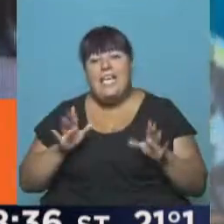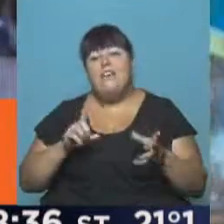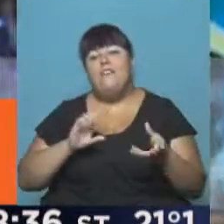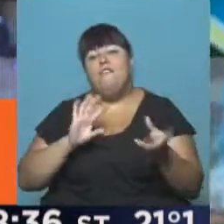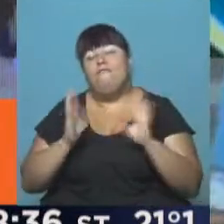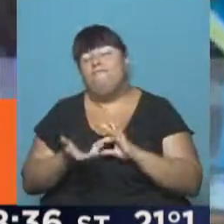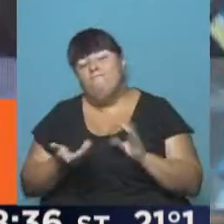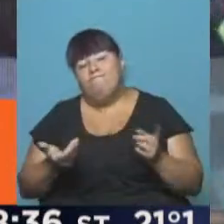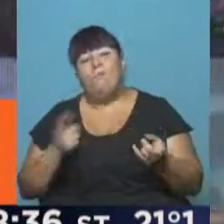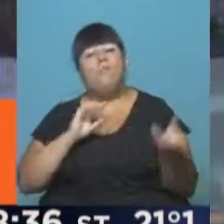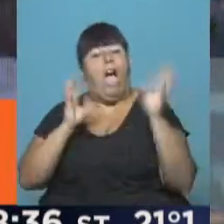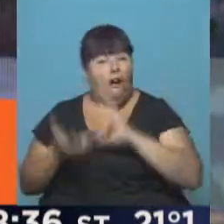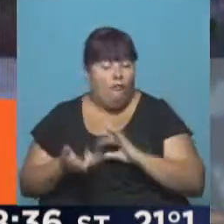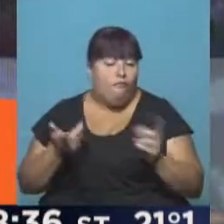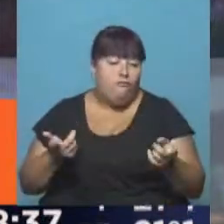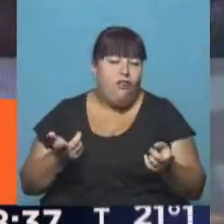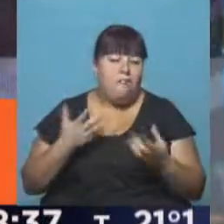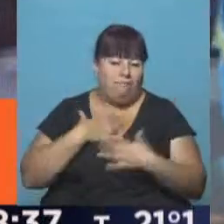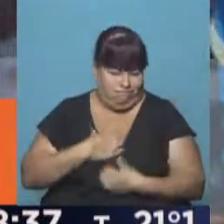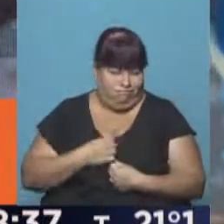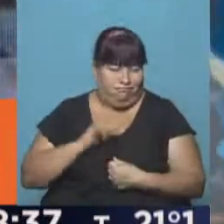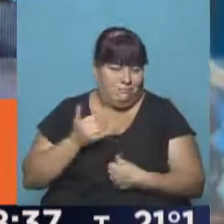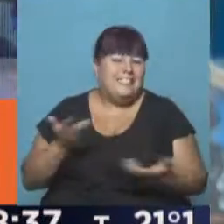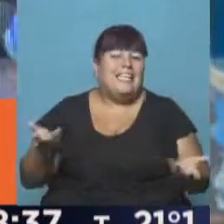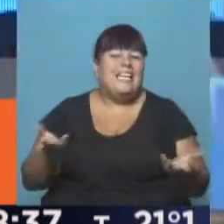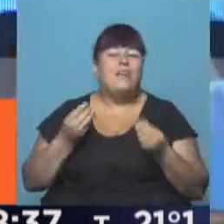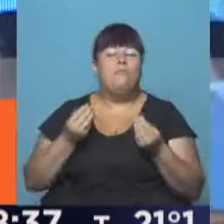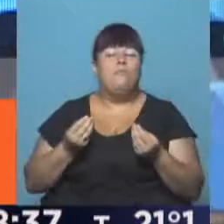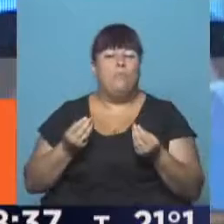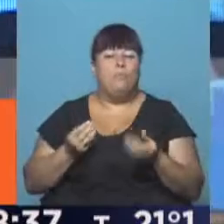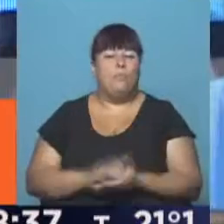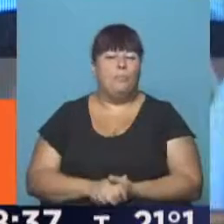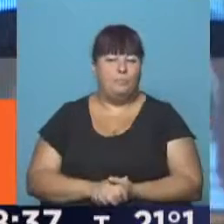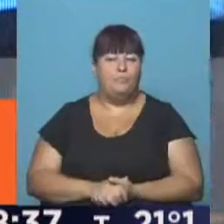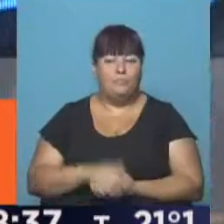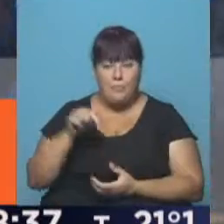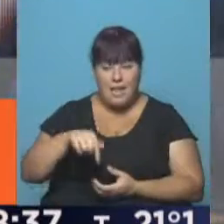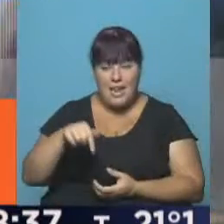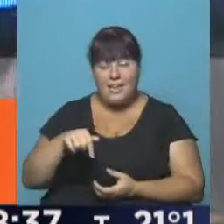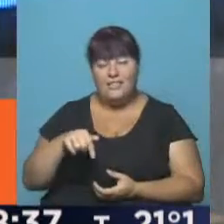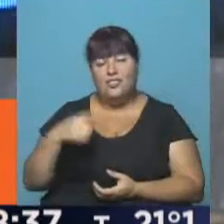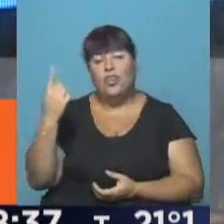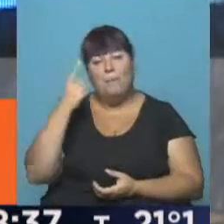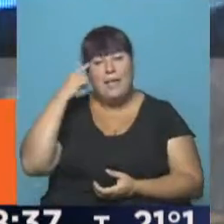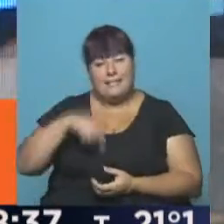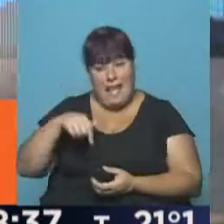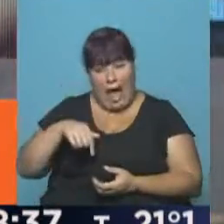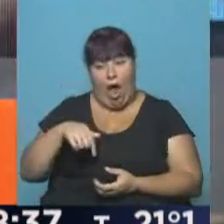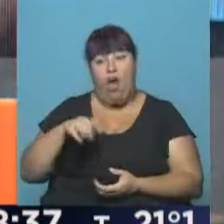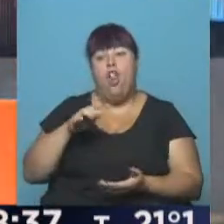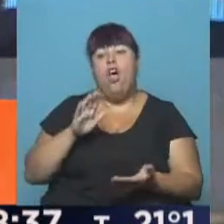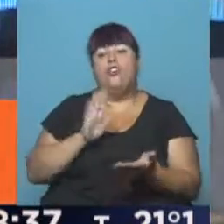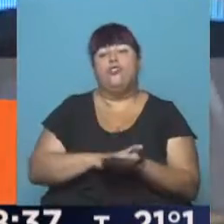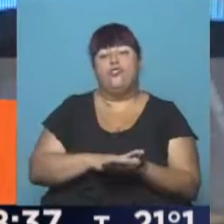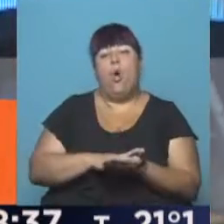algún lado de alguna manera es angustiante porque esto se piensa ahora en términos de